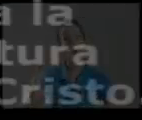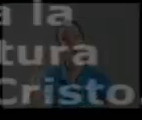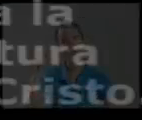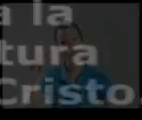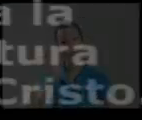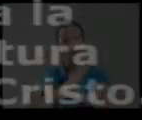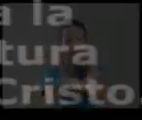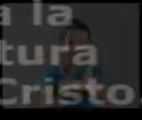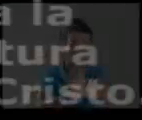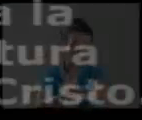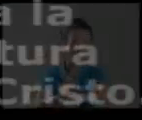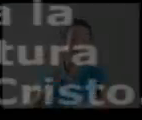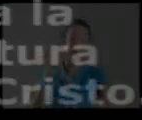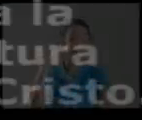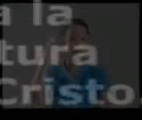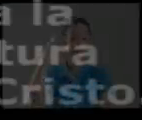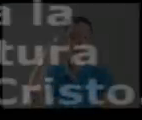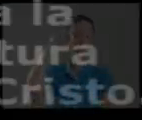yo quisiera